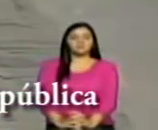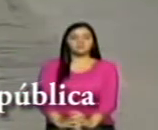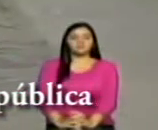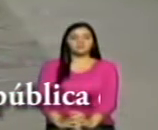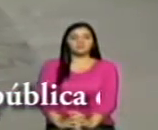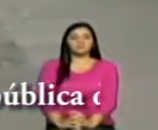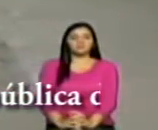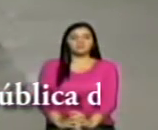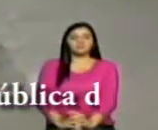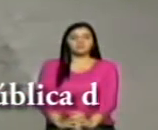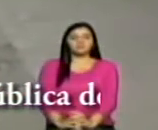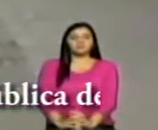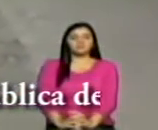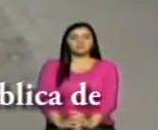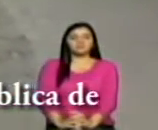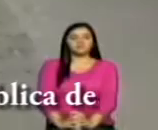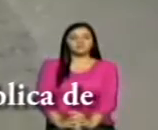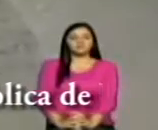Lo vemos